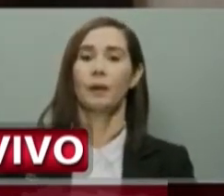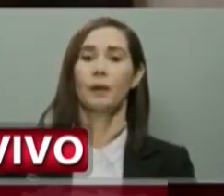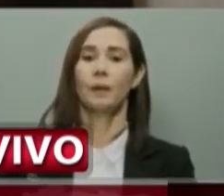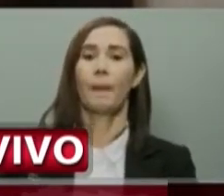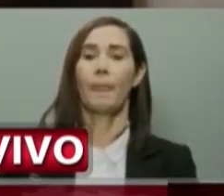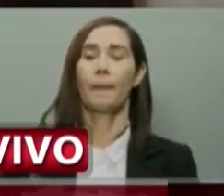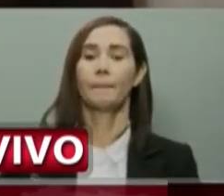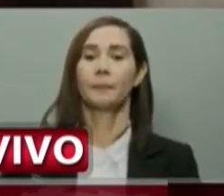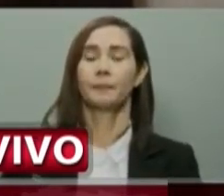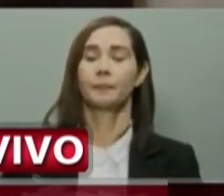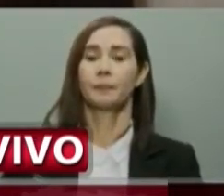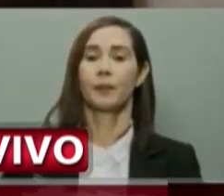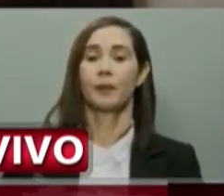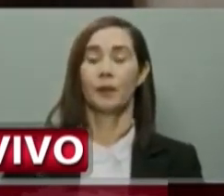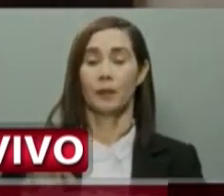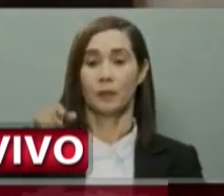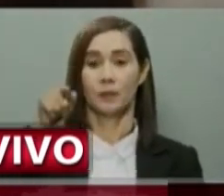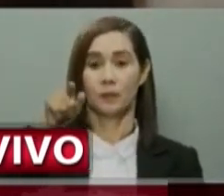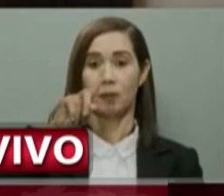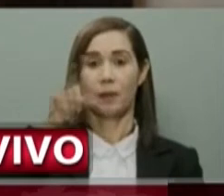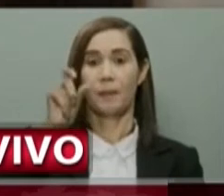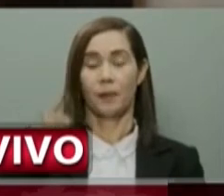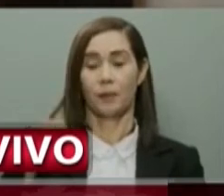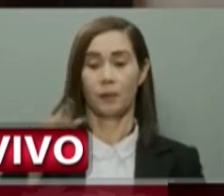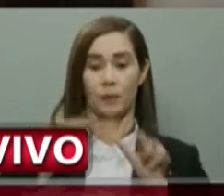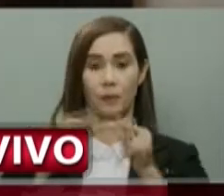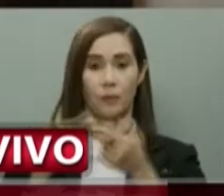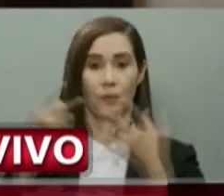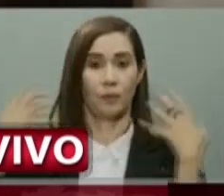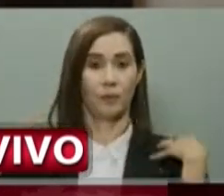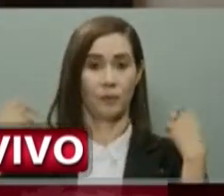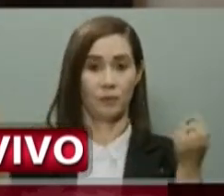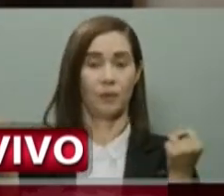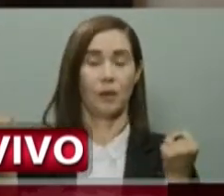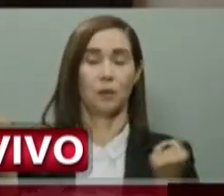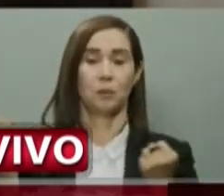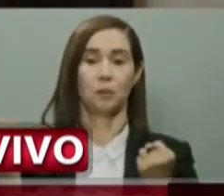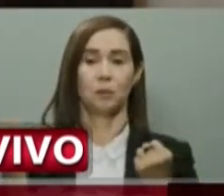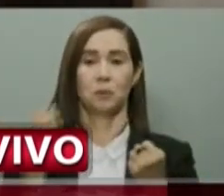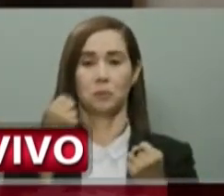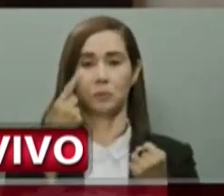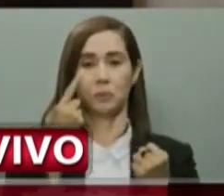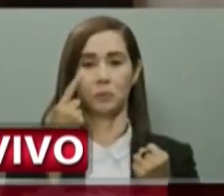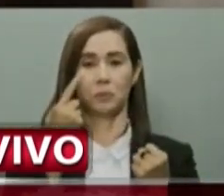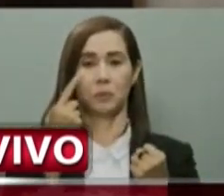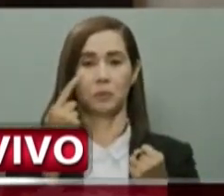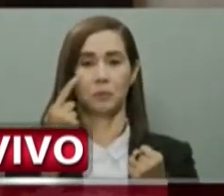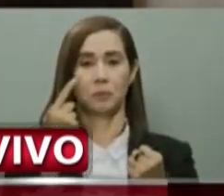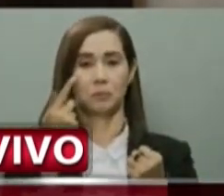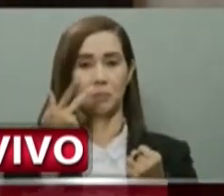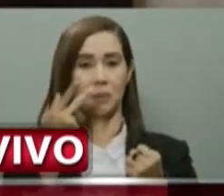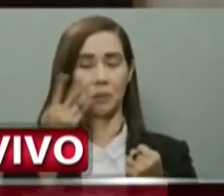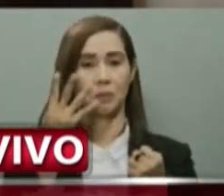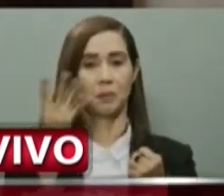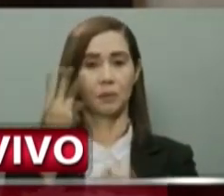Sobre su última pregunta, el Gabinete de Salud, sí, tú sabes que eso fue recientemente, eso apenas hace unos 3 o 4 días.